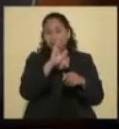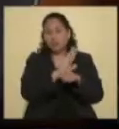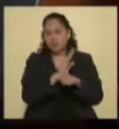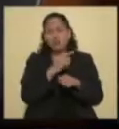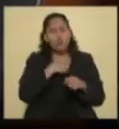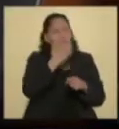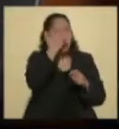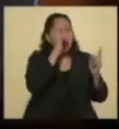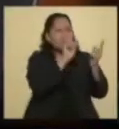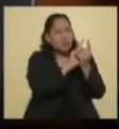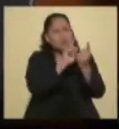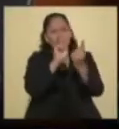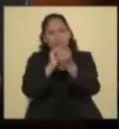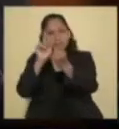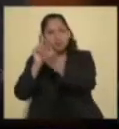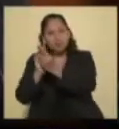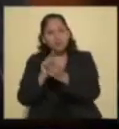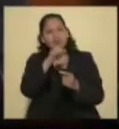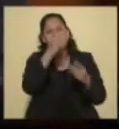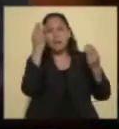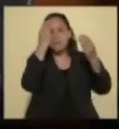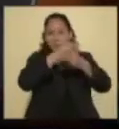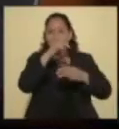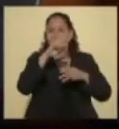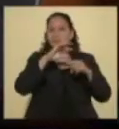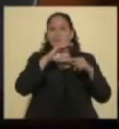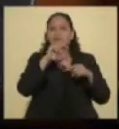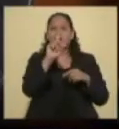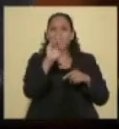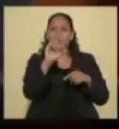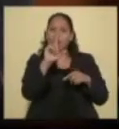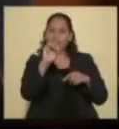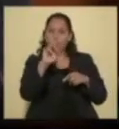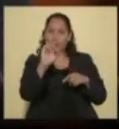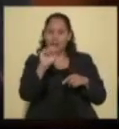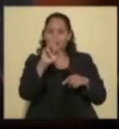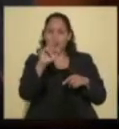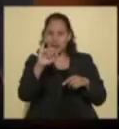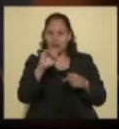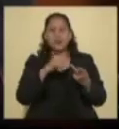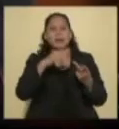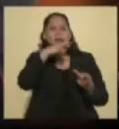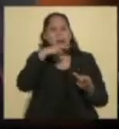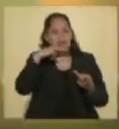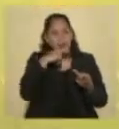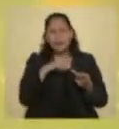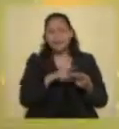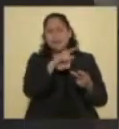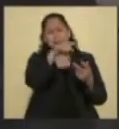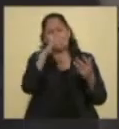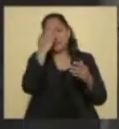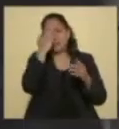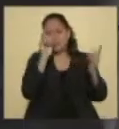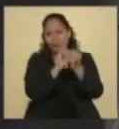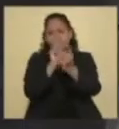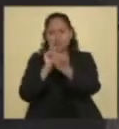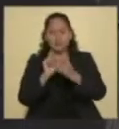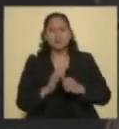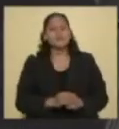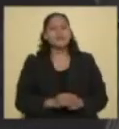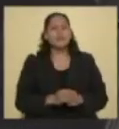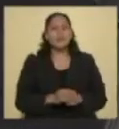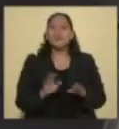Conocí a todos, a la gran madrina guía de mi madre, Dolores del Río, a Cantinflas, a todos. ¿Cómo incide de